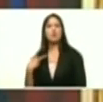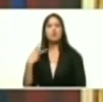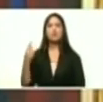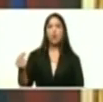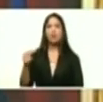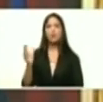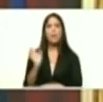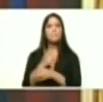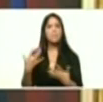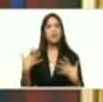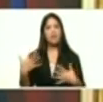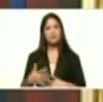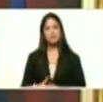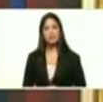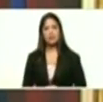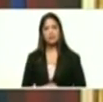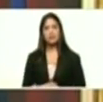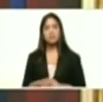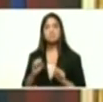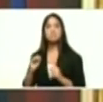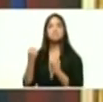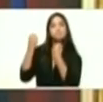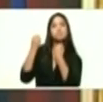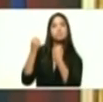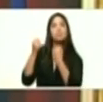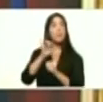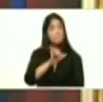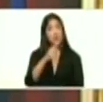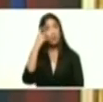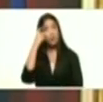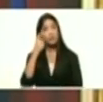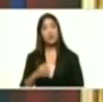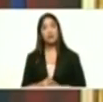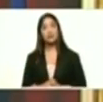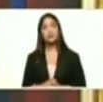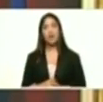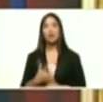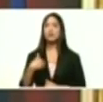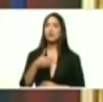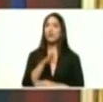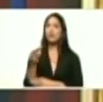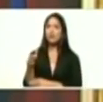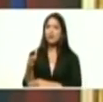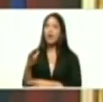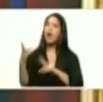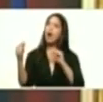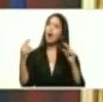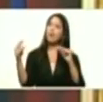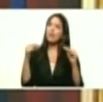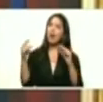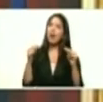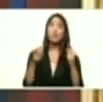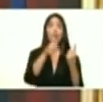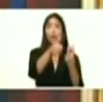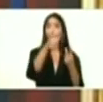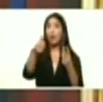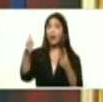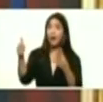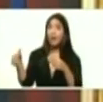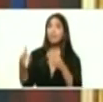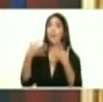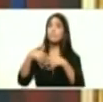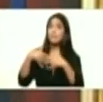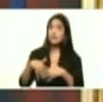emergencia, y le dieron la espalda al país, fue el mismo día, es más, yo estaba allí, conversando con cada uno, de los empresarios,